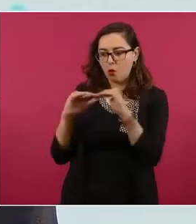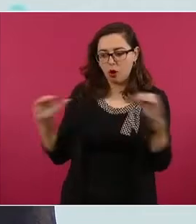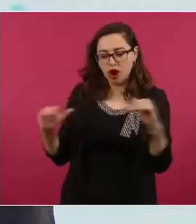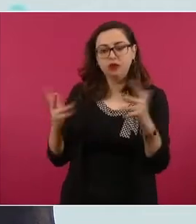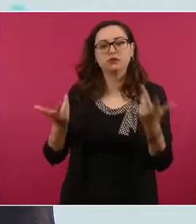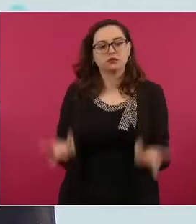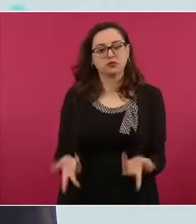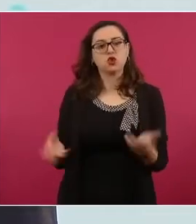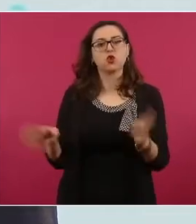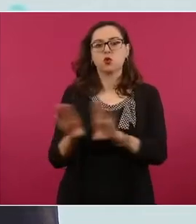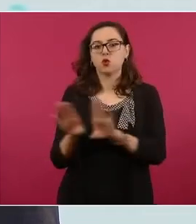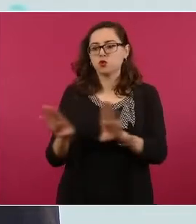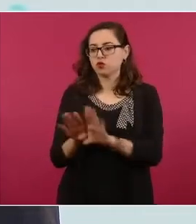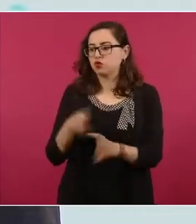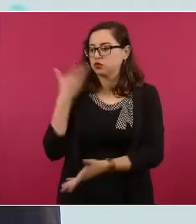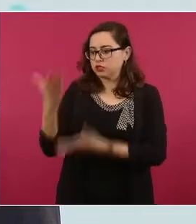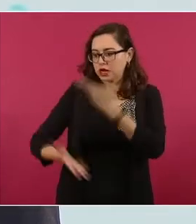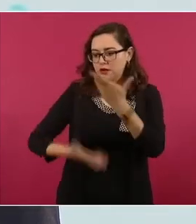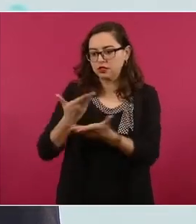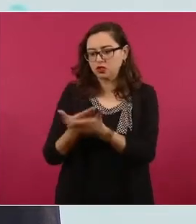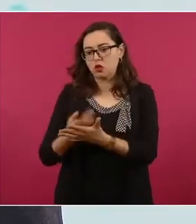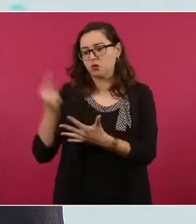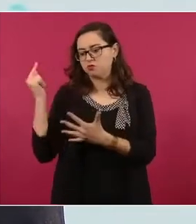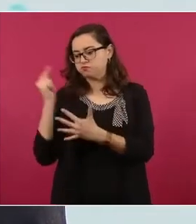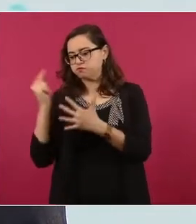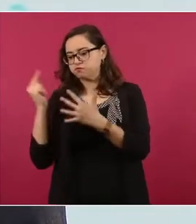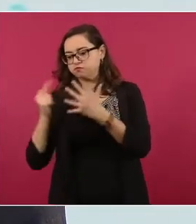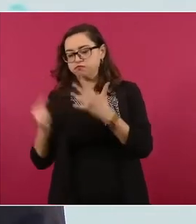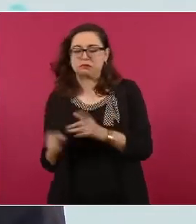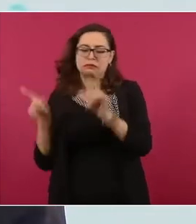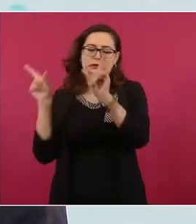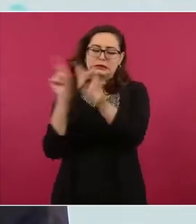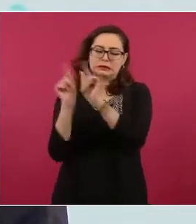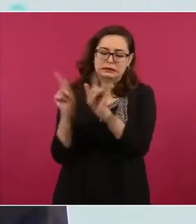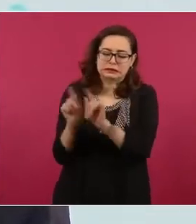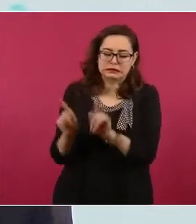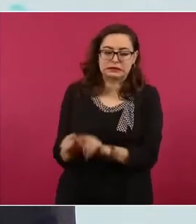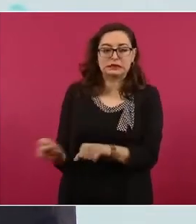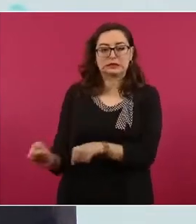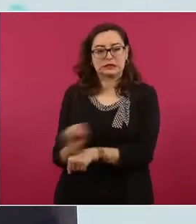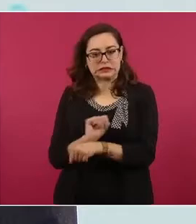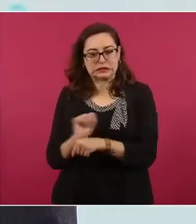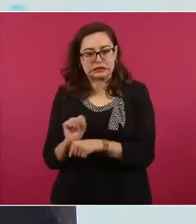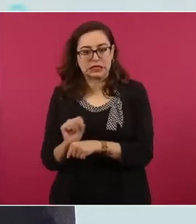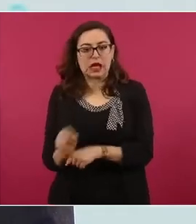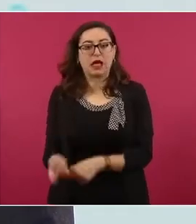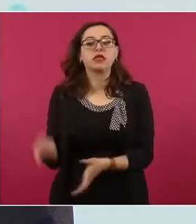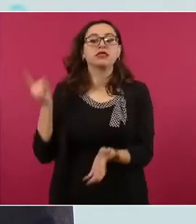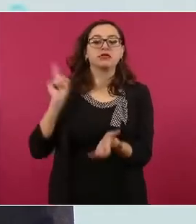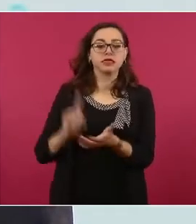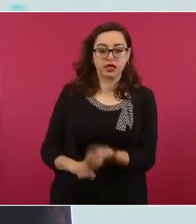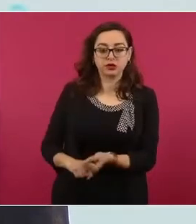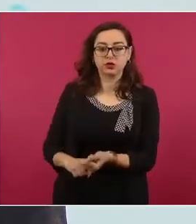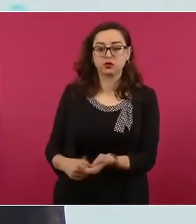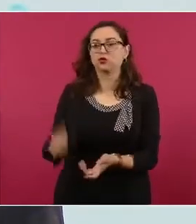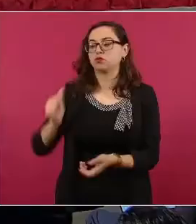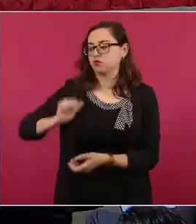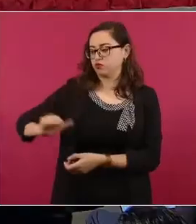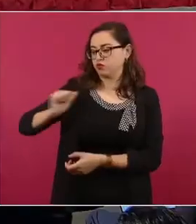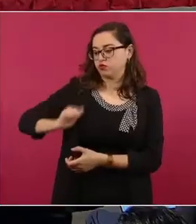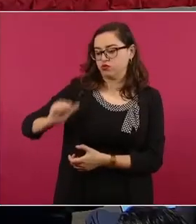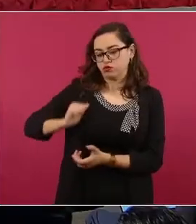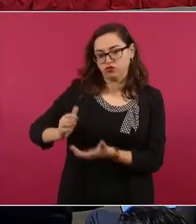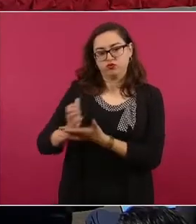de cuáles son los servicios de salud de carácter social y en ellos puede contemplarse también a la